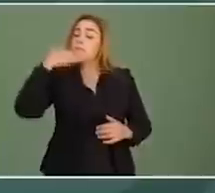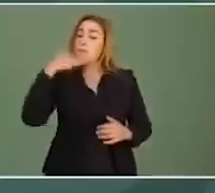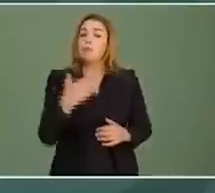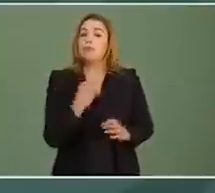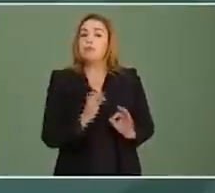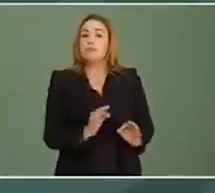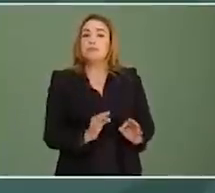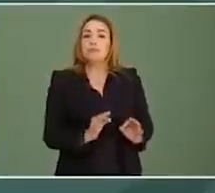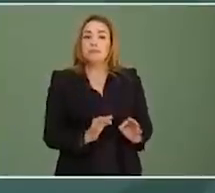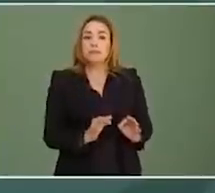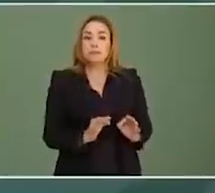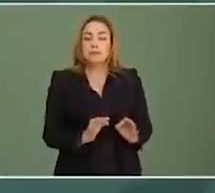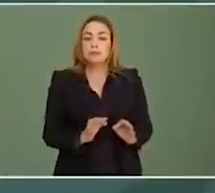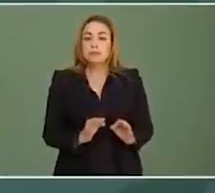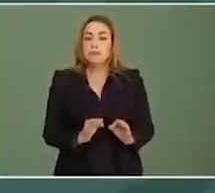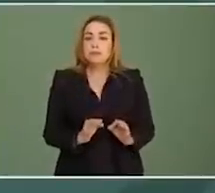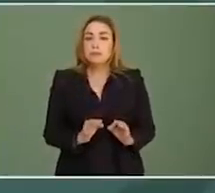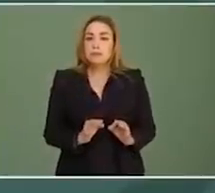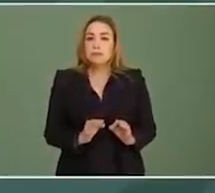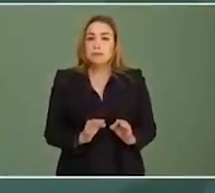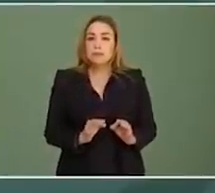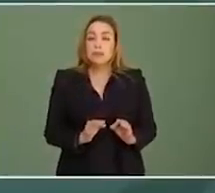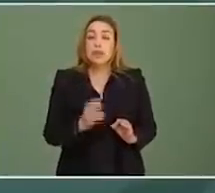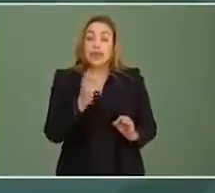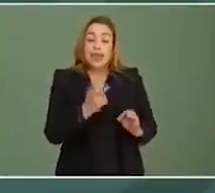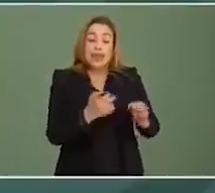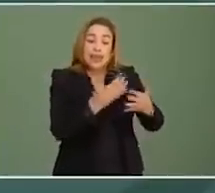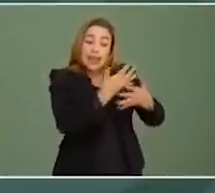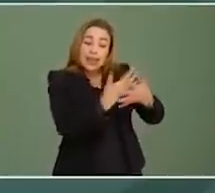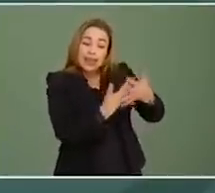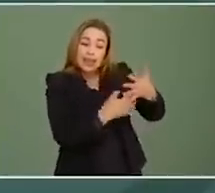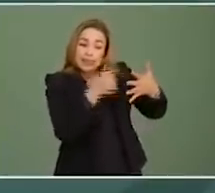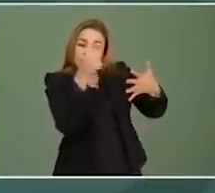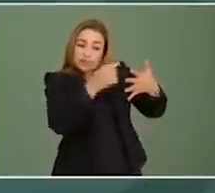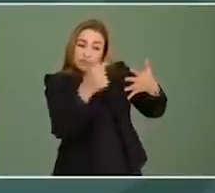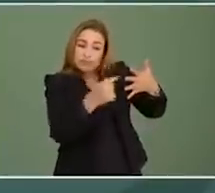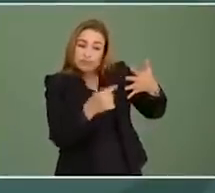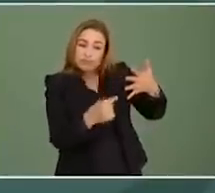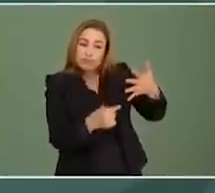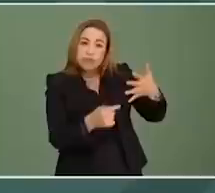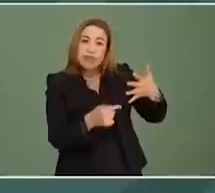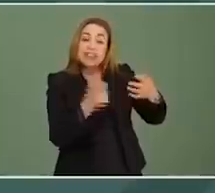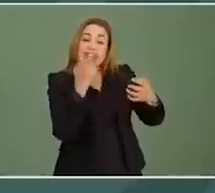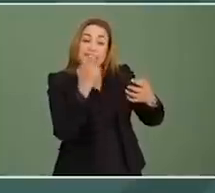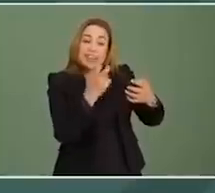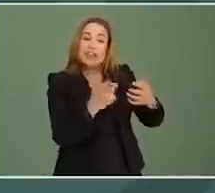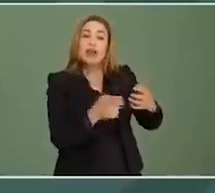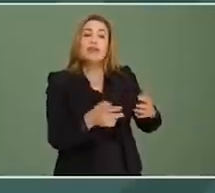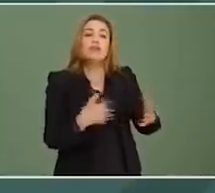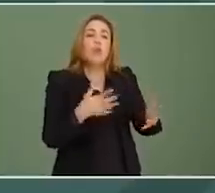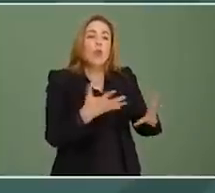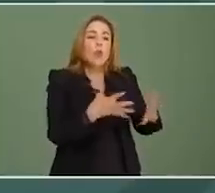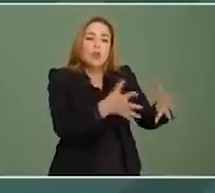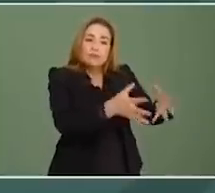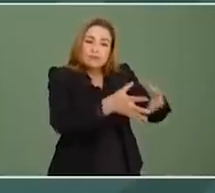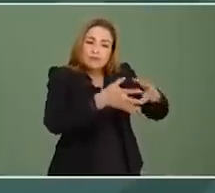qué el catálogo catálogo de delitos graves se haya ampliado